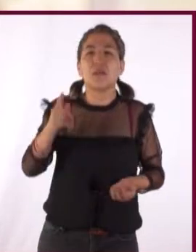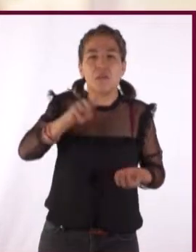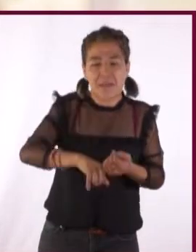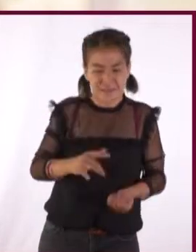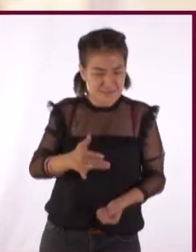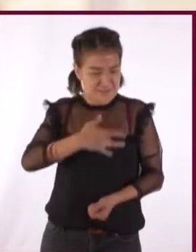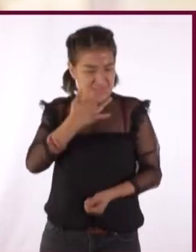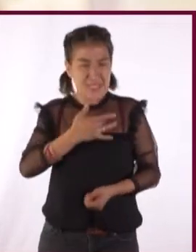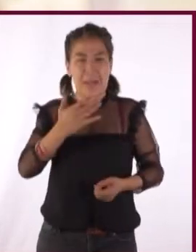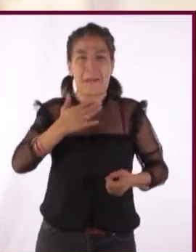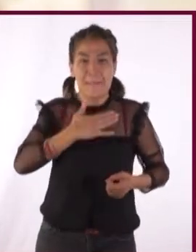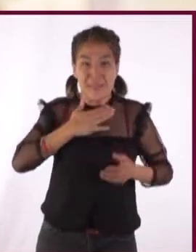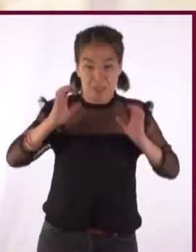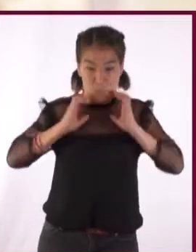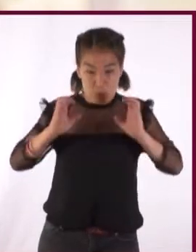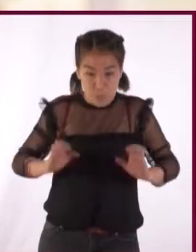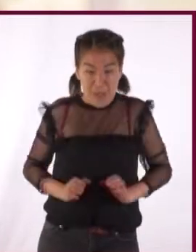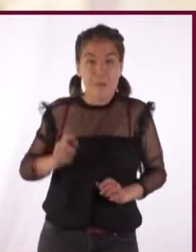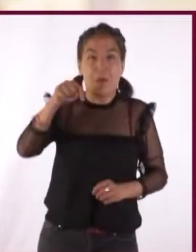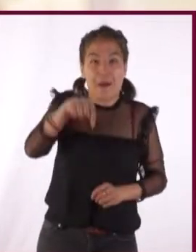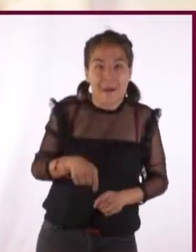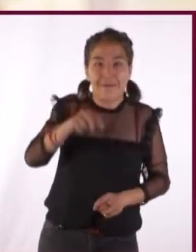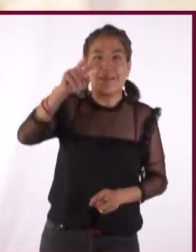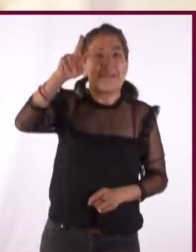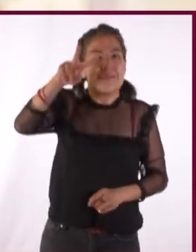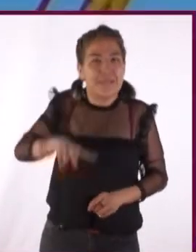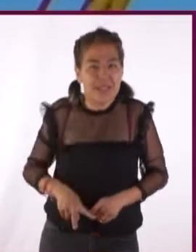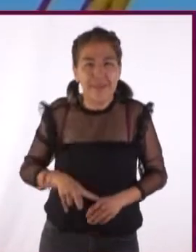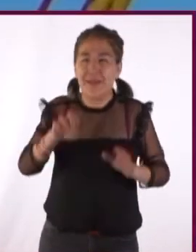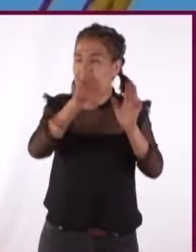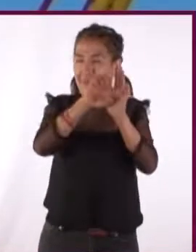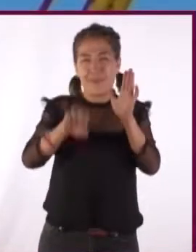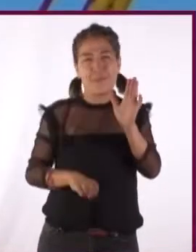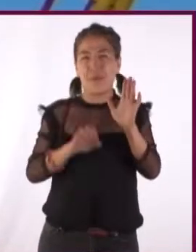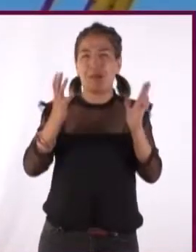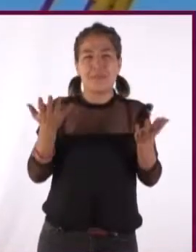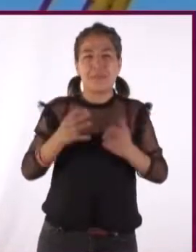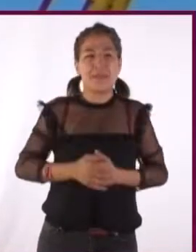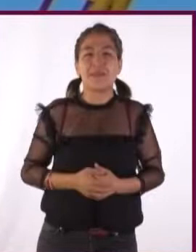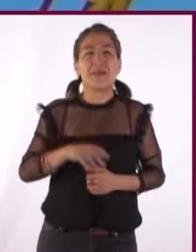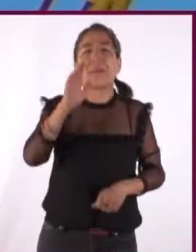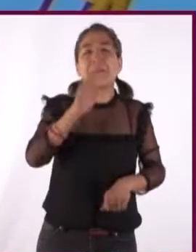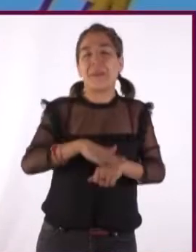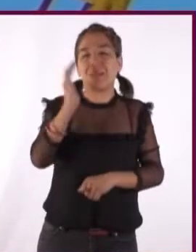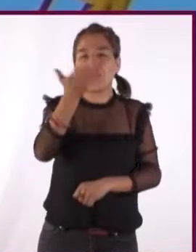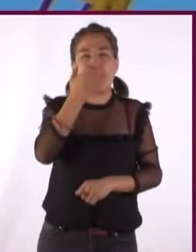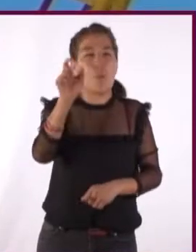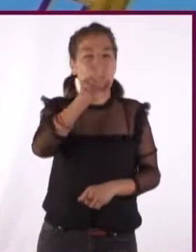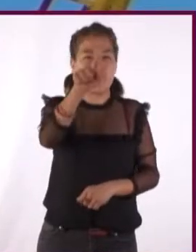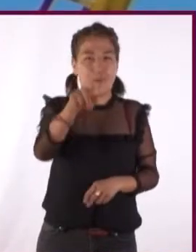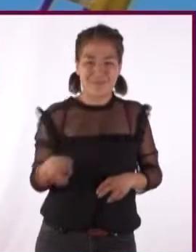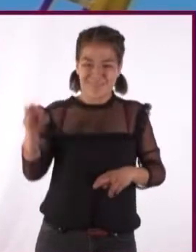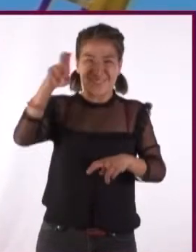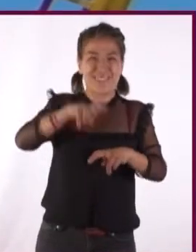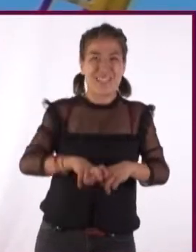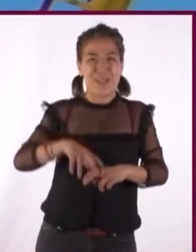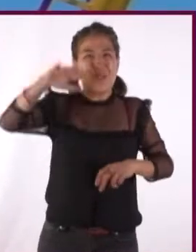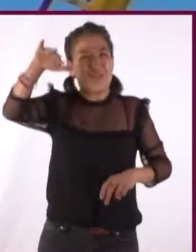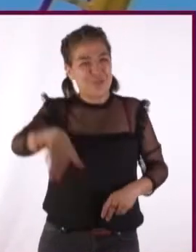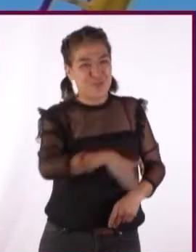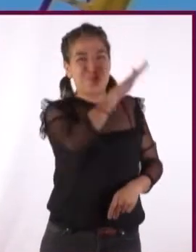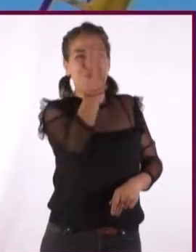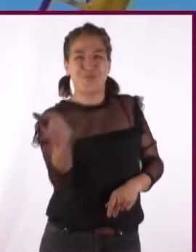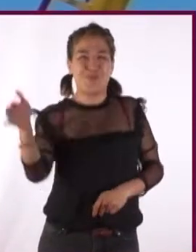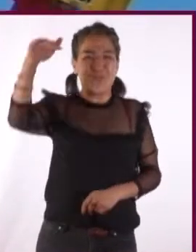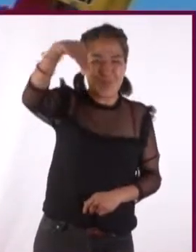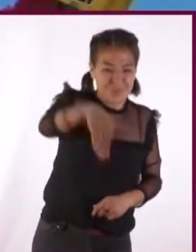cómo sentimos nuestro cuerpo en esa realidad, ¿no? Una cosa muy típica es, por ejemplo, cuando estamos en la montaña